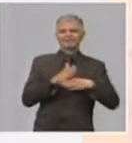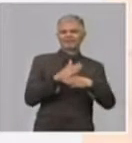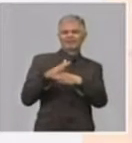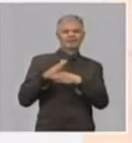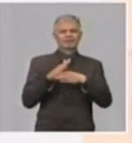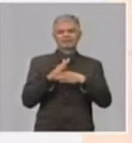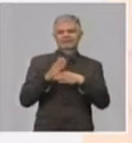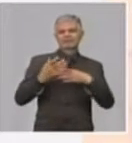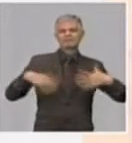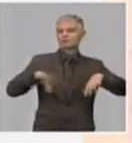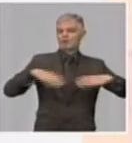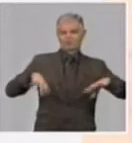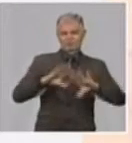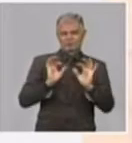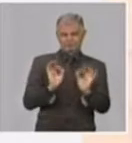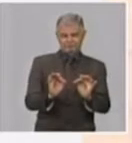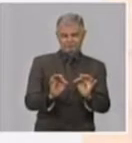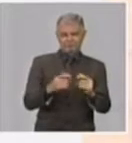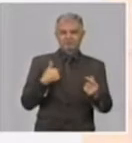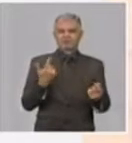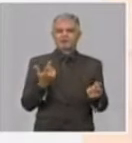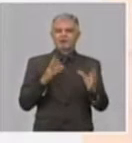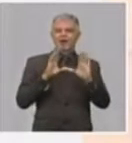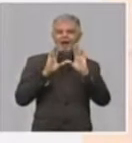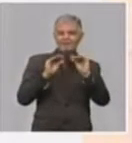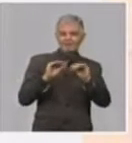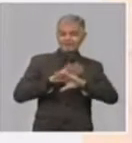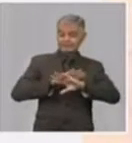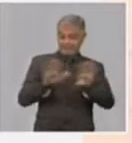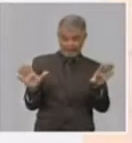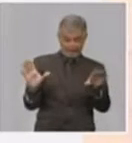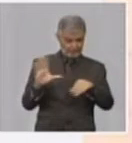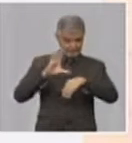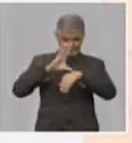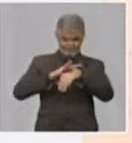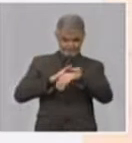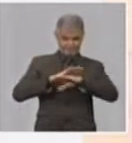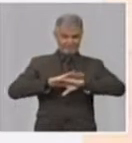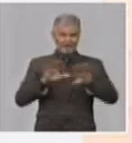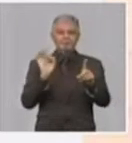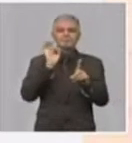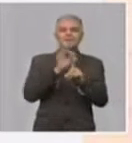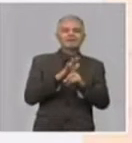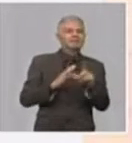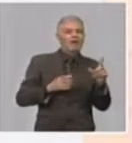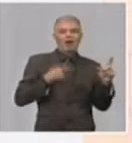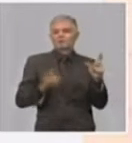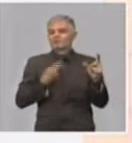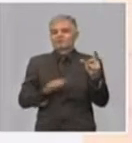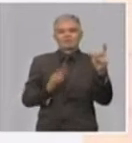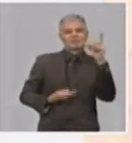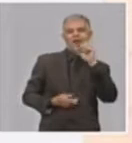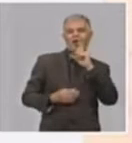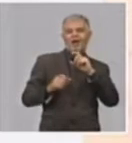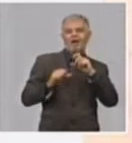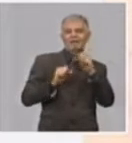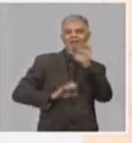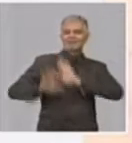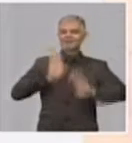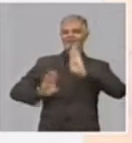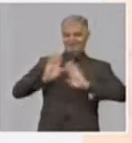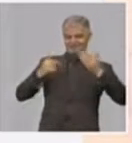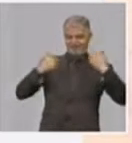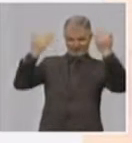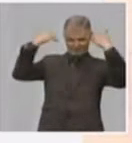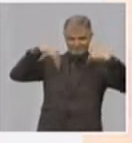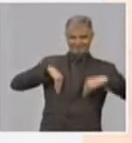situaciones. Bien, estamos hablando de que a partir de que el virus nos infecta, el virus empieza una batalla con el sistema de defensa del organismo. Y